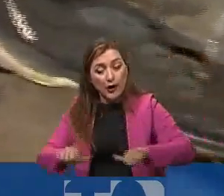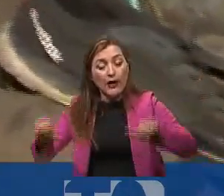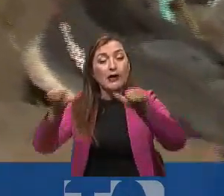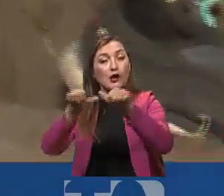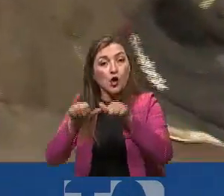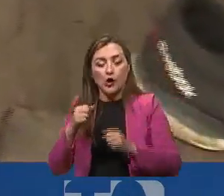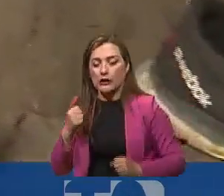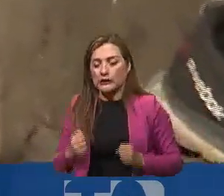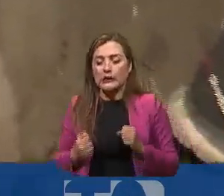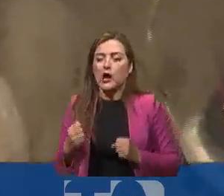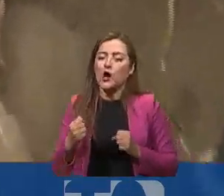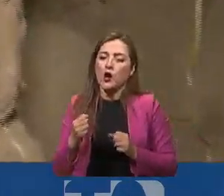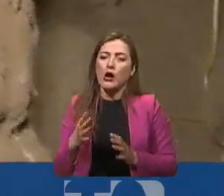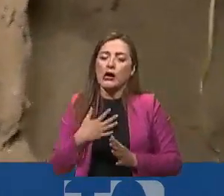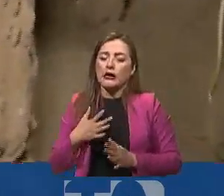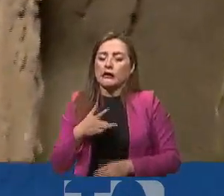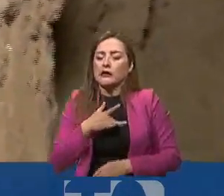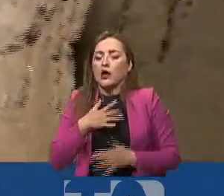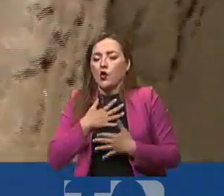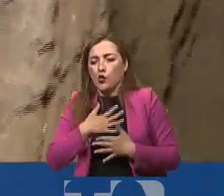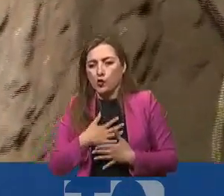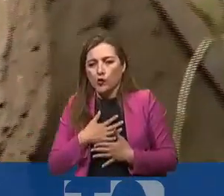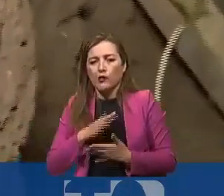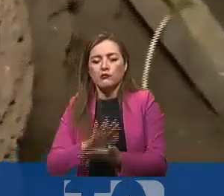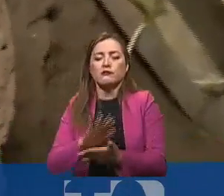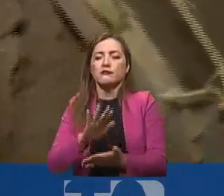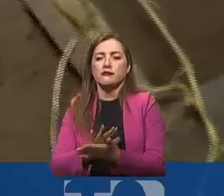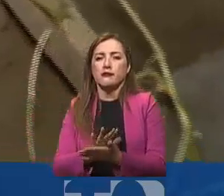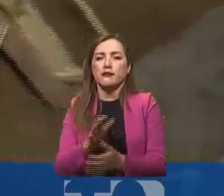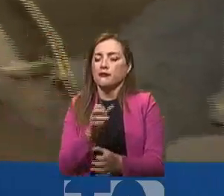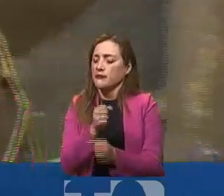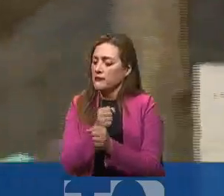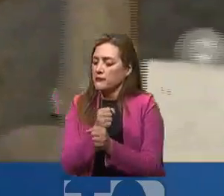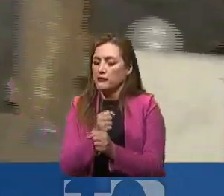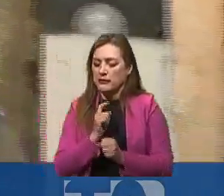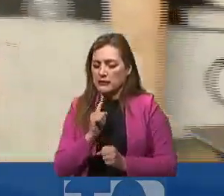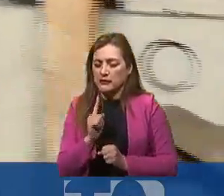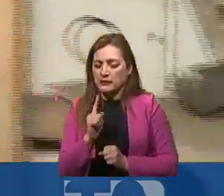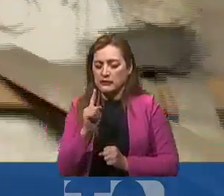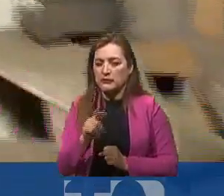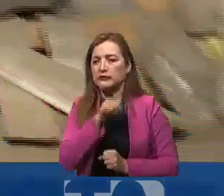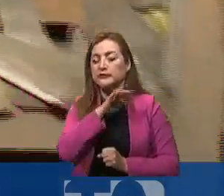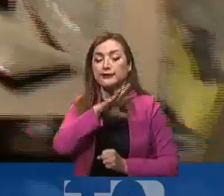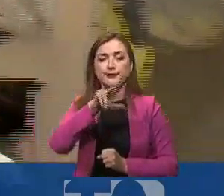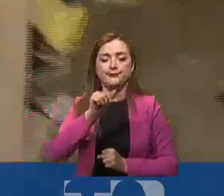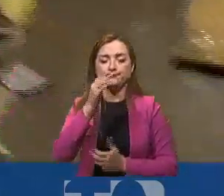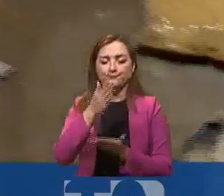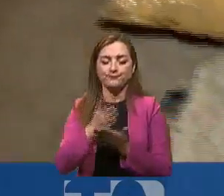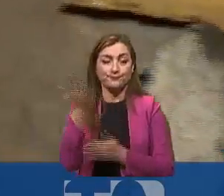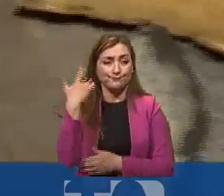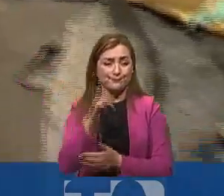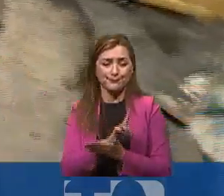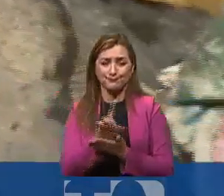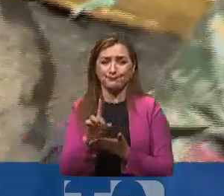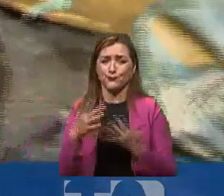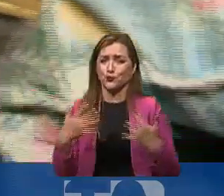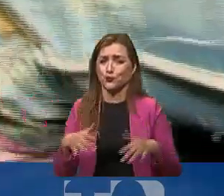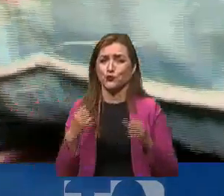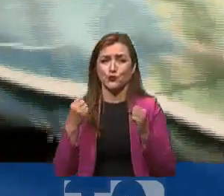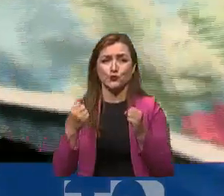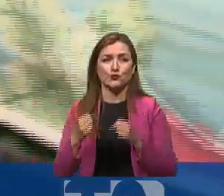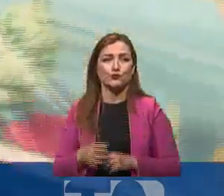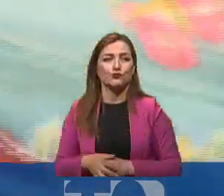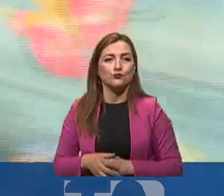verdes, pues tengan esa seguridad, esa certeza de que no van a seguir teniendo este tipo de eventos como el que tuvimos la semana anterior.